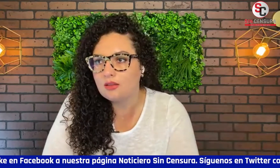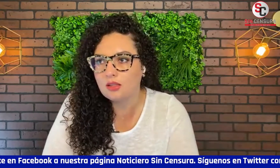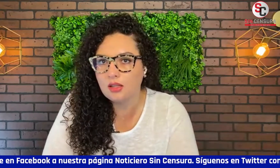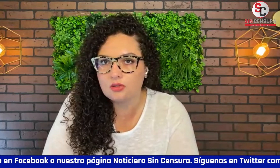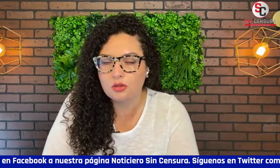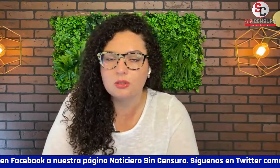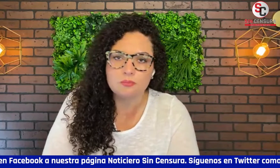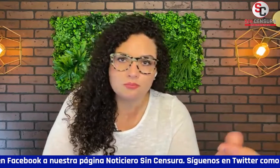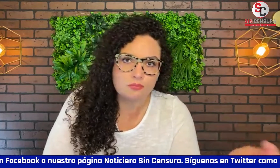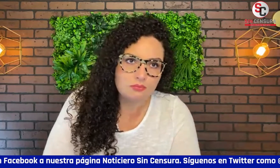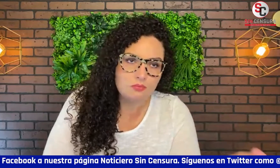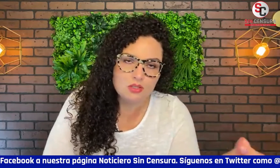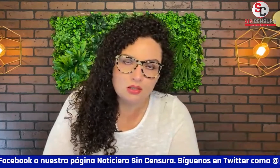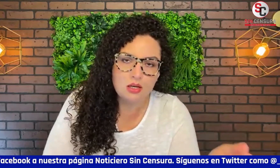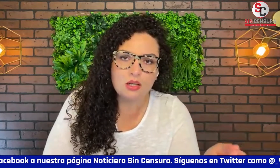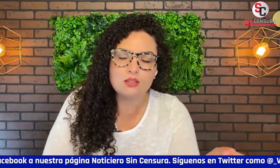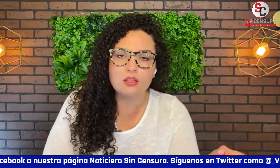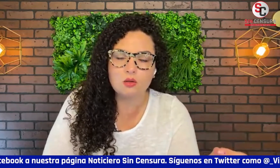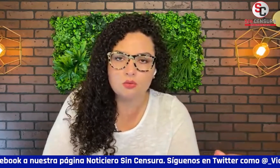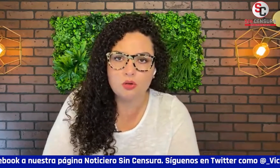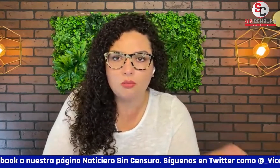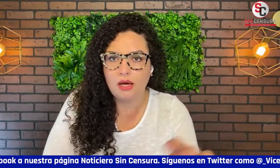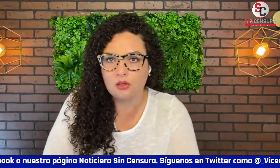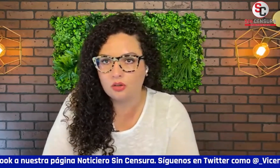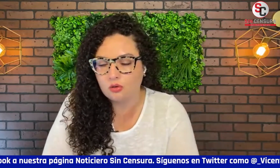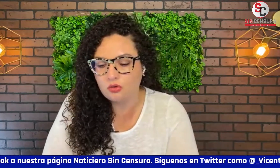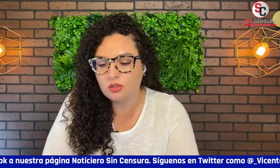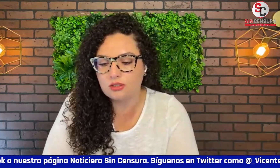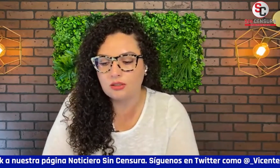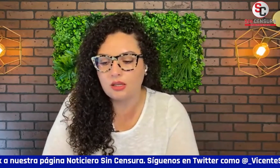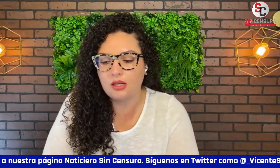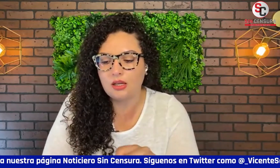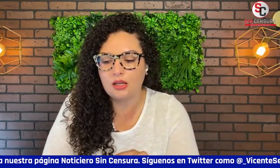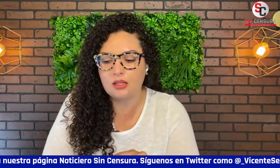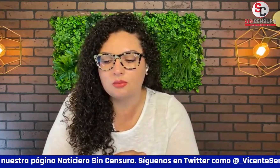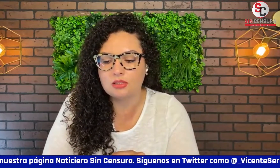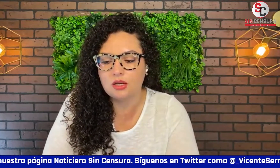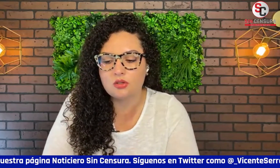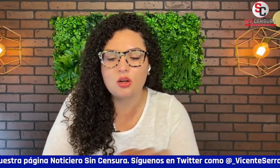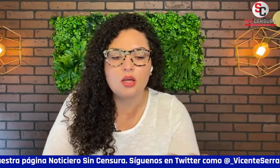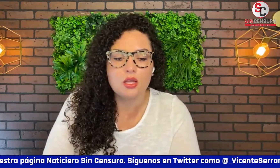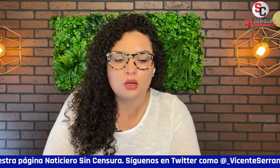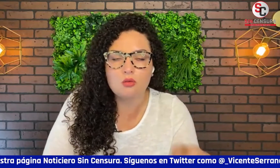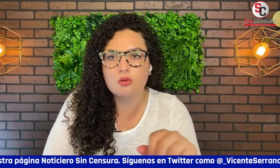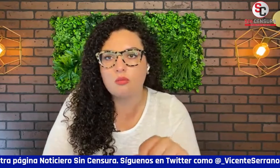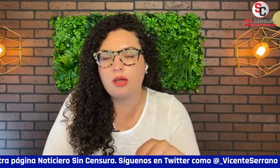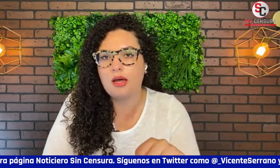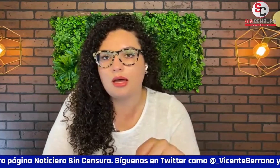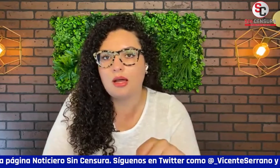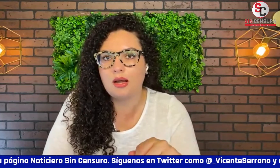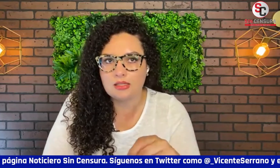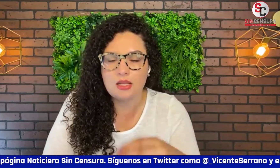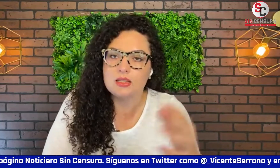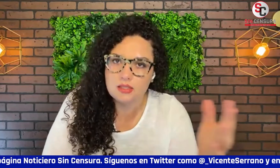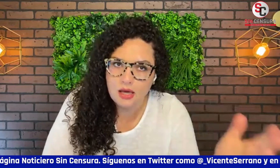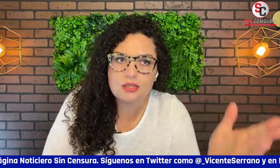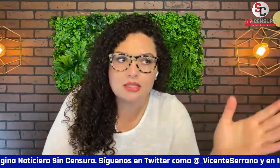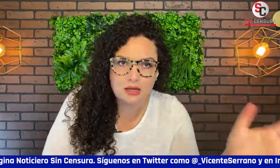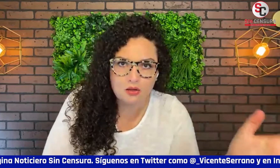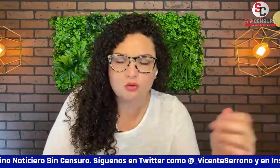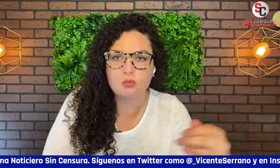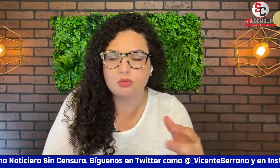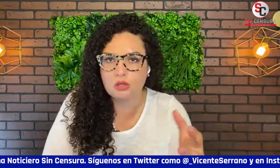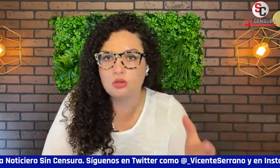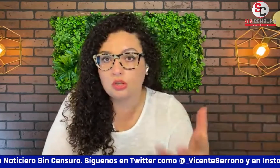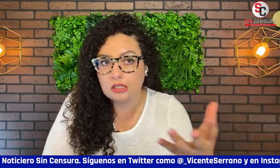tienen que decidir eso? Se tiene que decir conforme a los recursos que se tiene en la administración y conforme a las leyes, y ahí